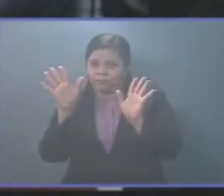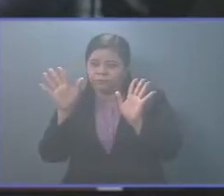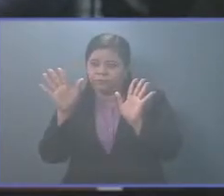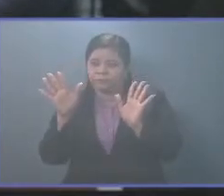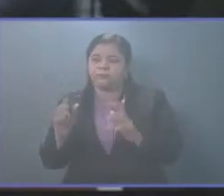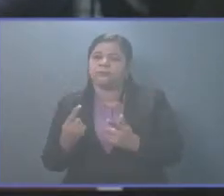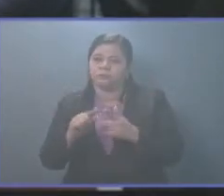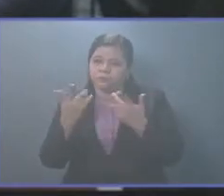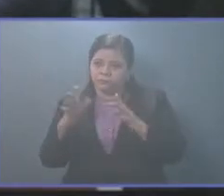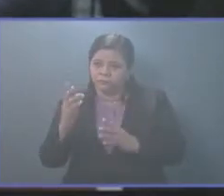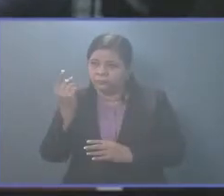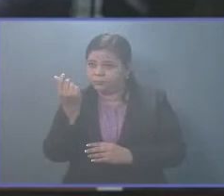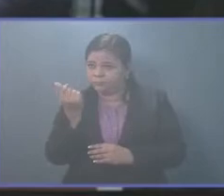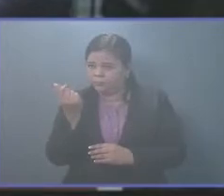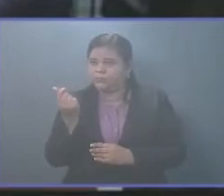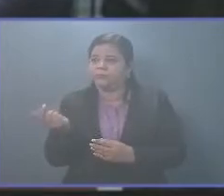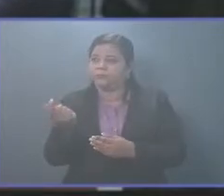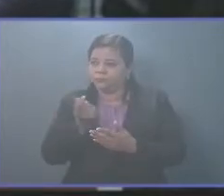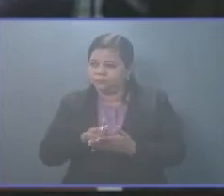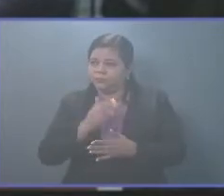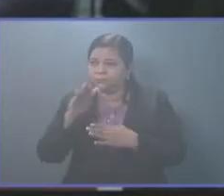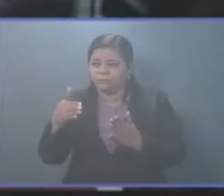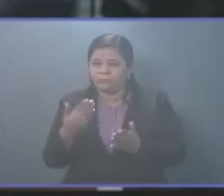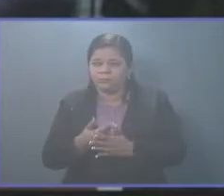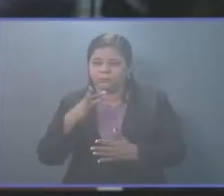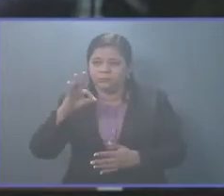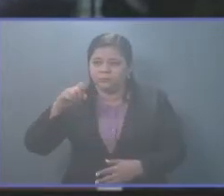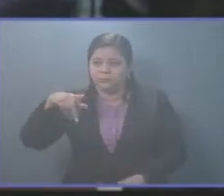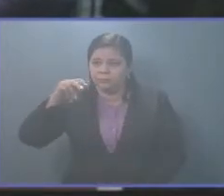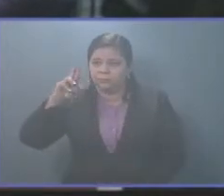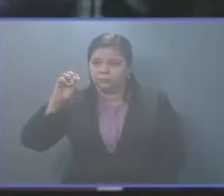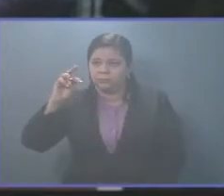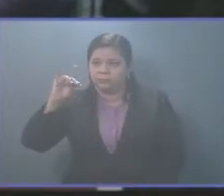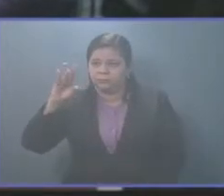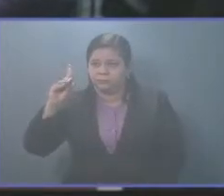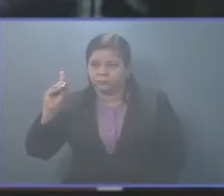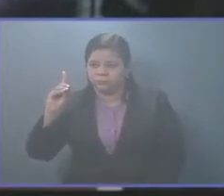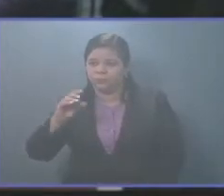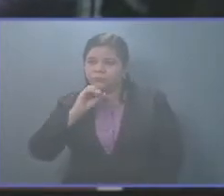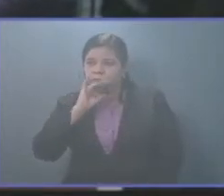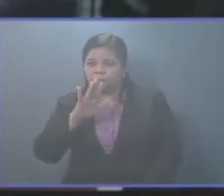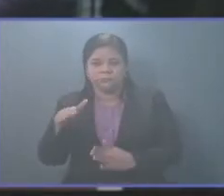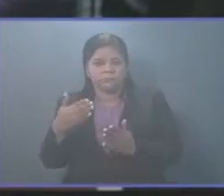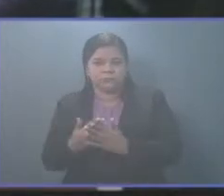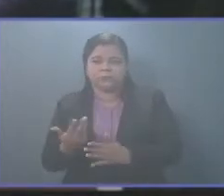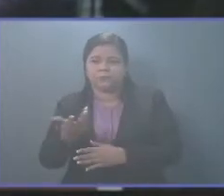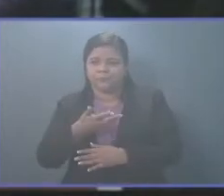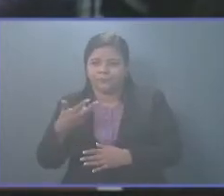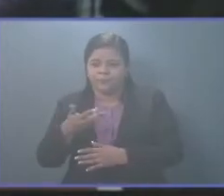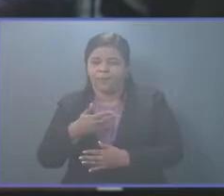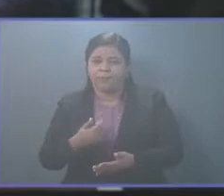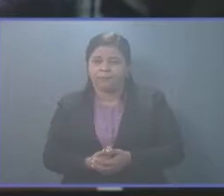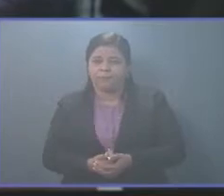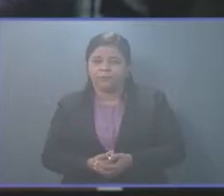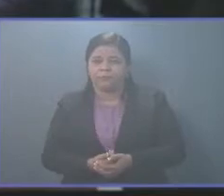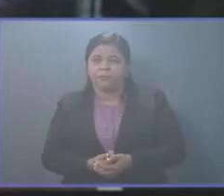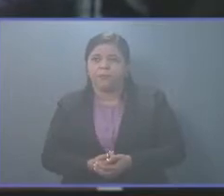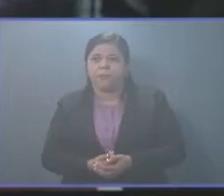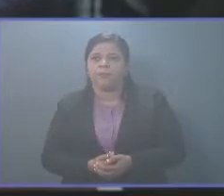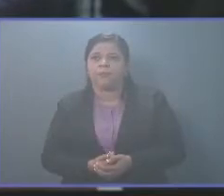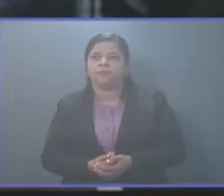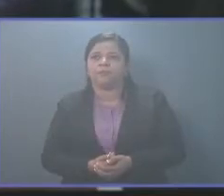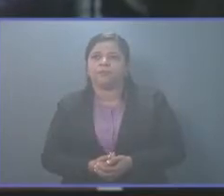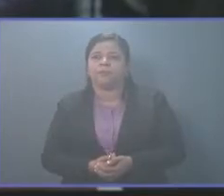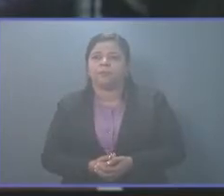ejecutando los fondos, ya sea en el FOPROMID, ya sea en el decreto 608, etcétera, no importa en dónde, el tema de transparencia y rendición de cuentas.